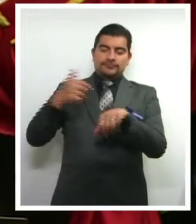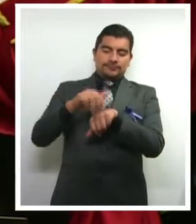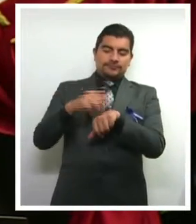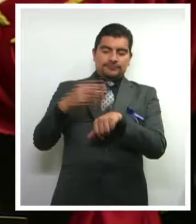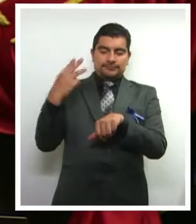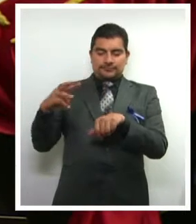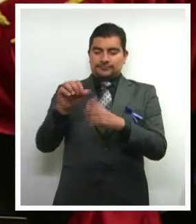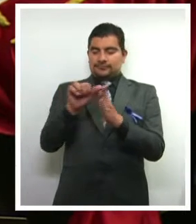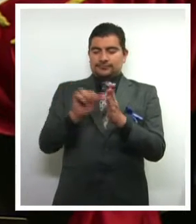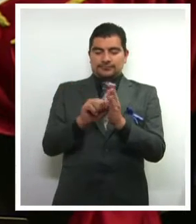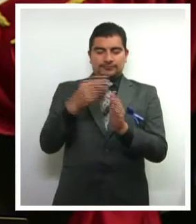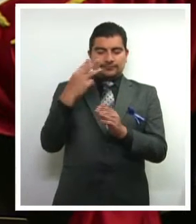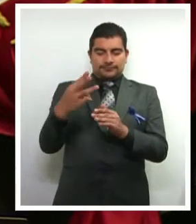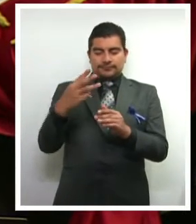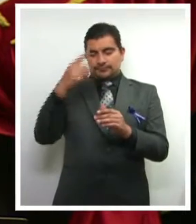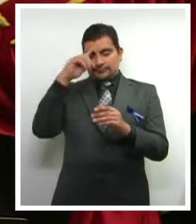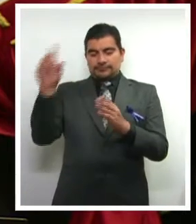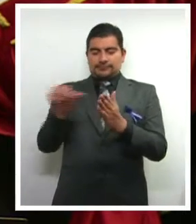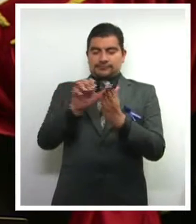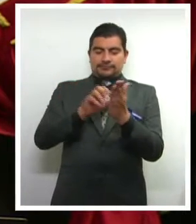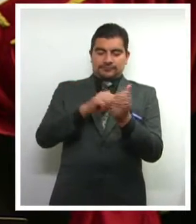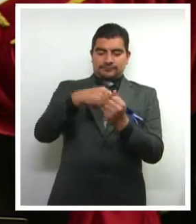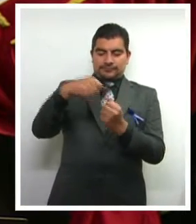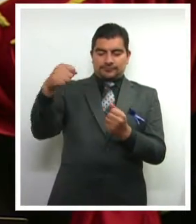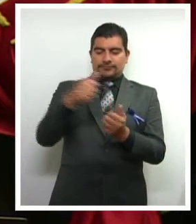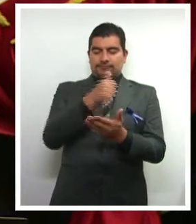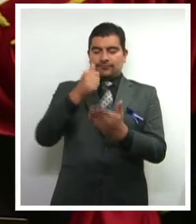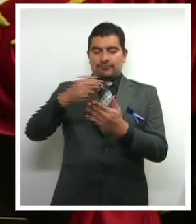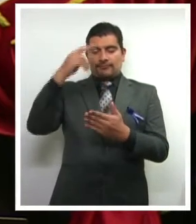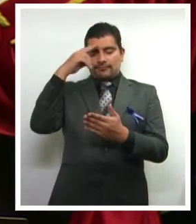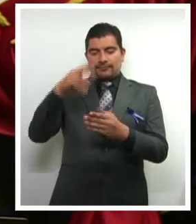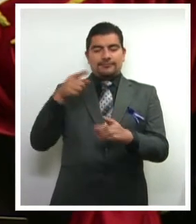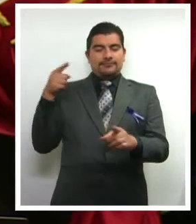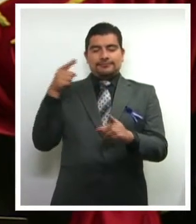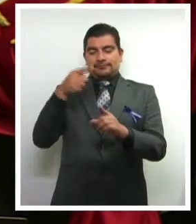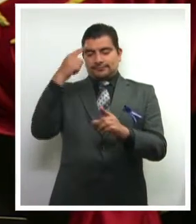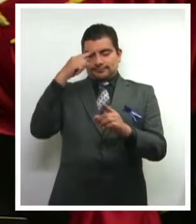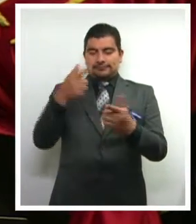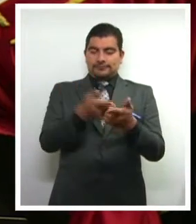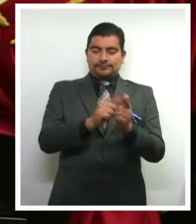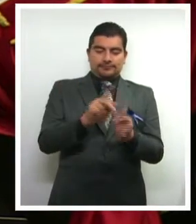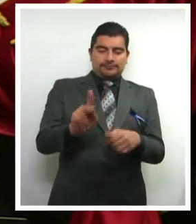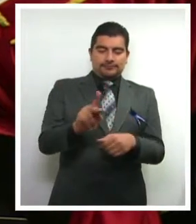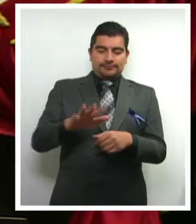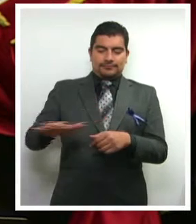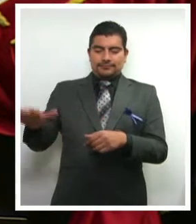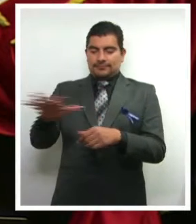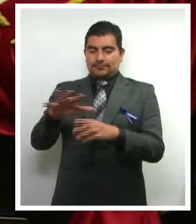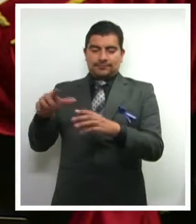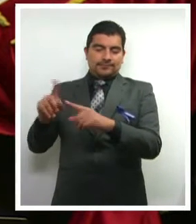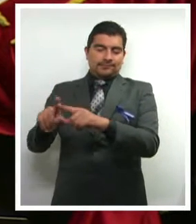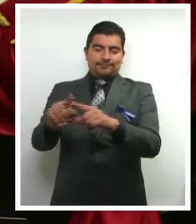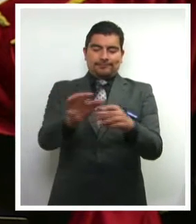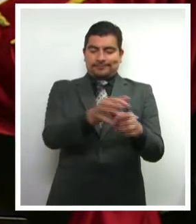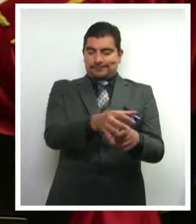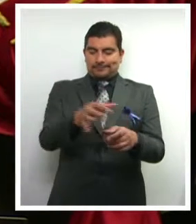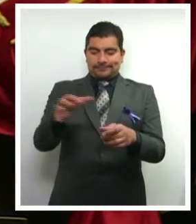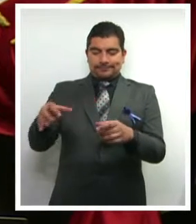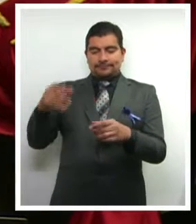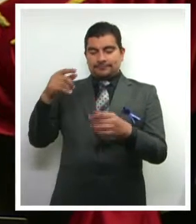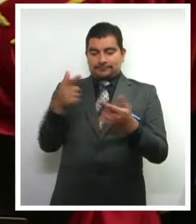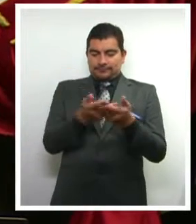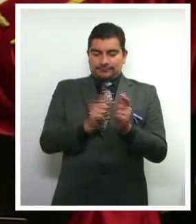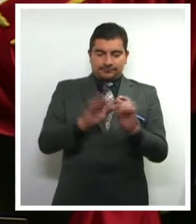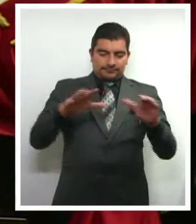artículo 3 del proyecto de Constitución Política de la Ciudad de México en materia de pueblos y barrios originarios y comunidades